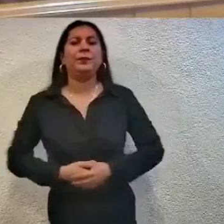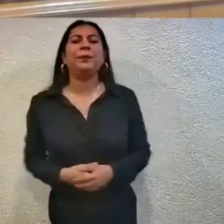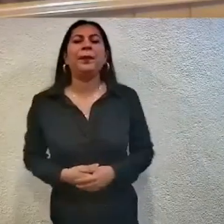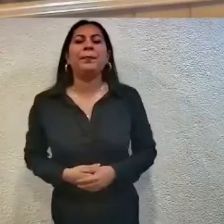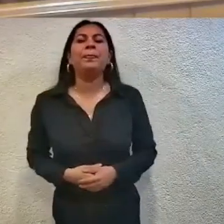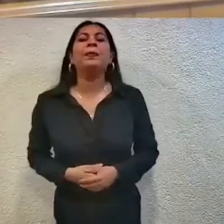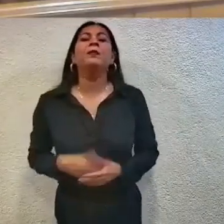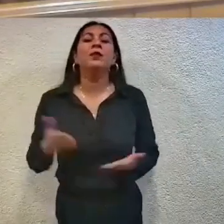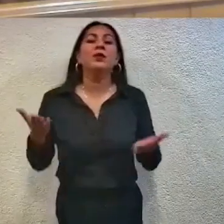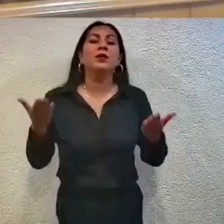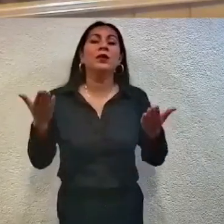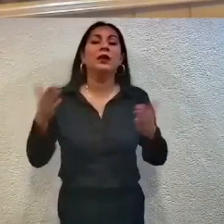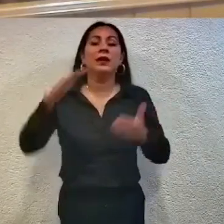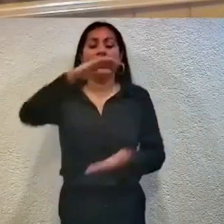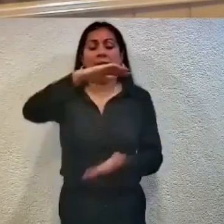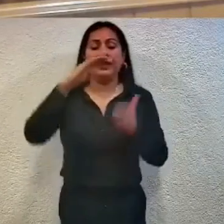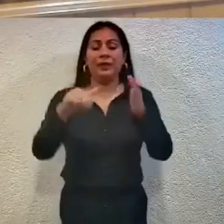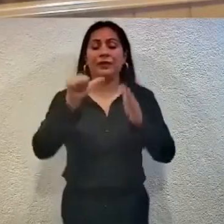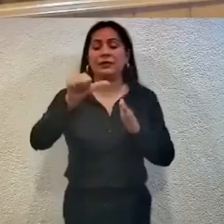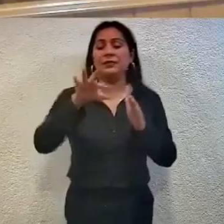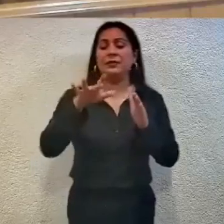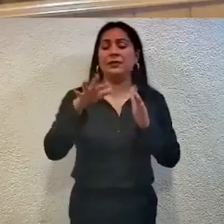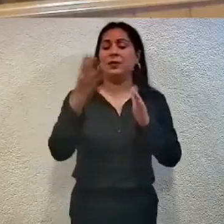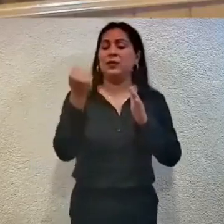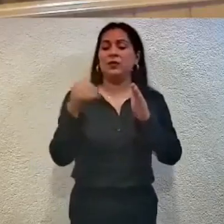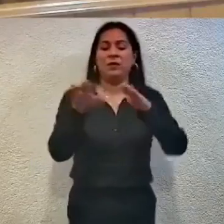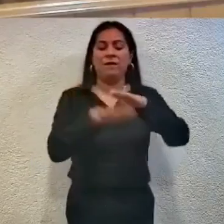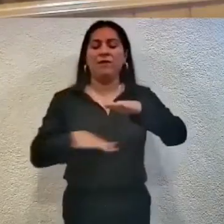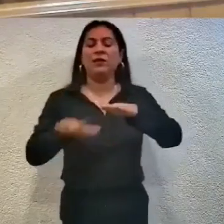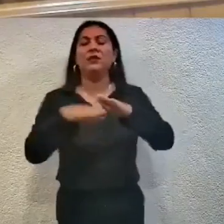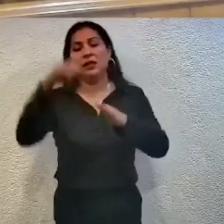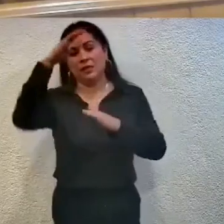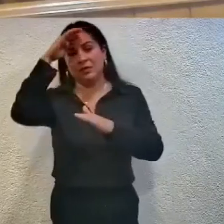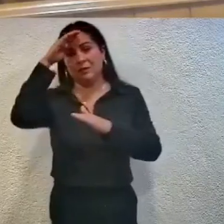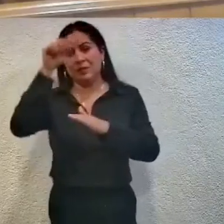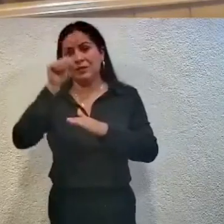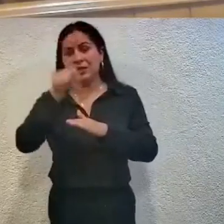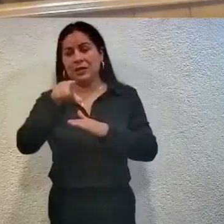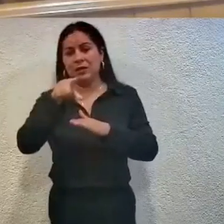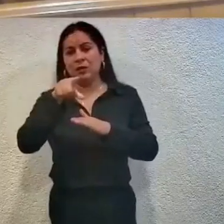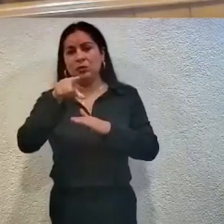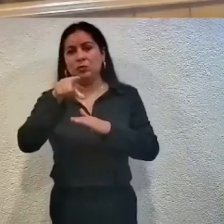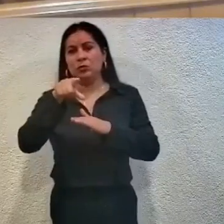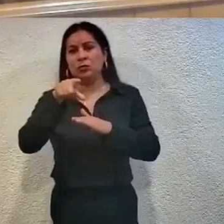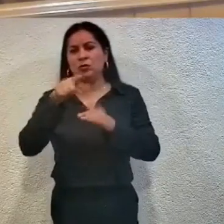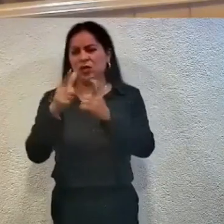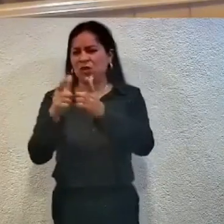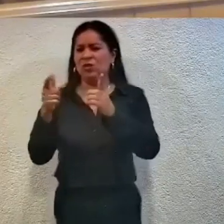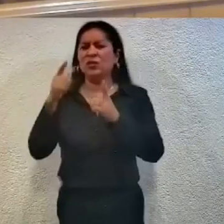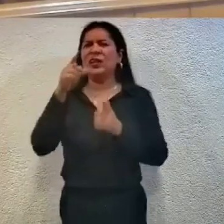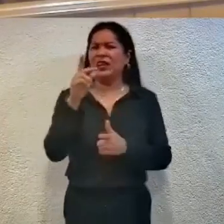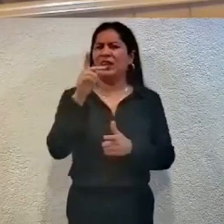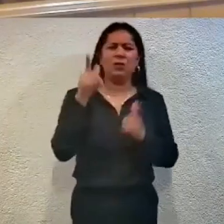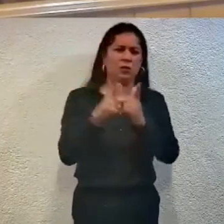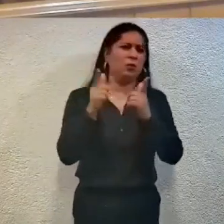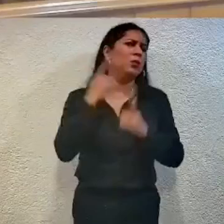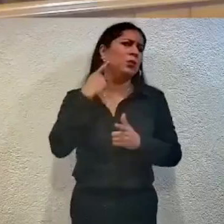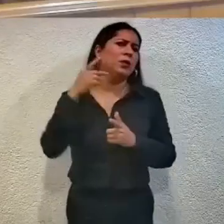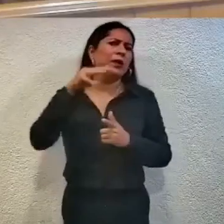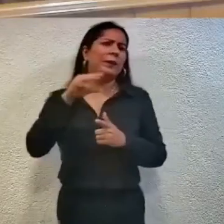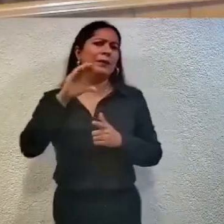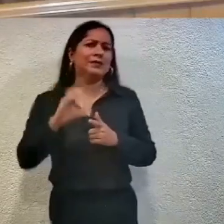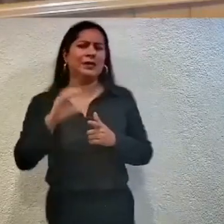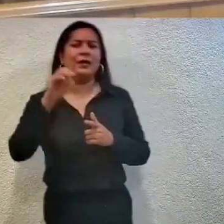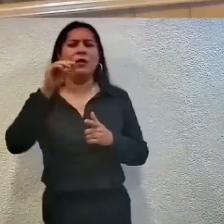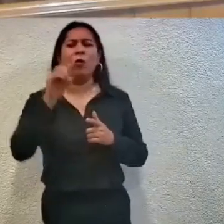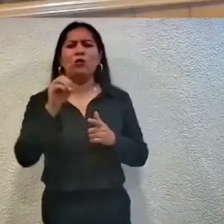Por cuanto hace a la casilla 1659 básica, se considera que los dichos del Partido Movimiento Ciudadano y Óscar Sánchez